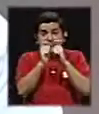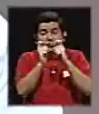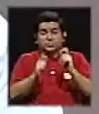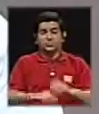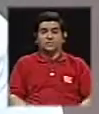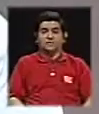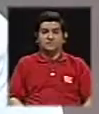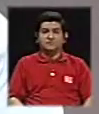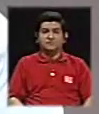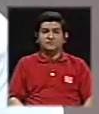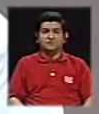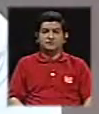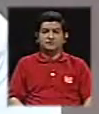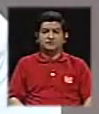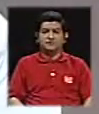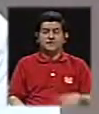que